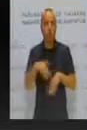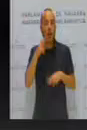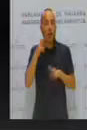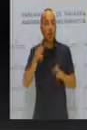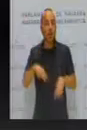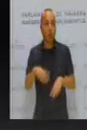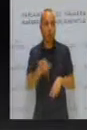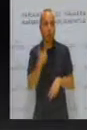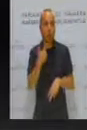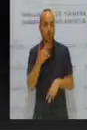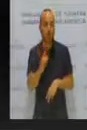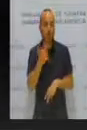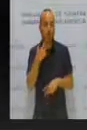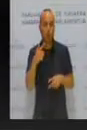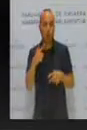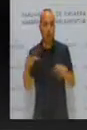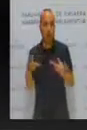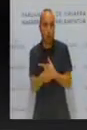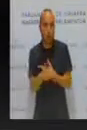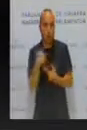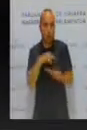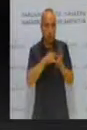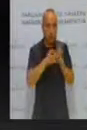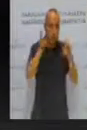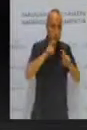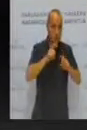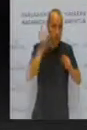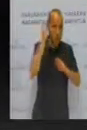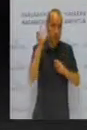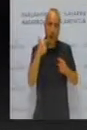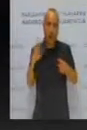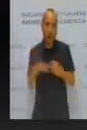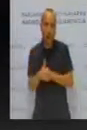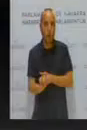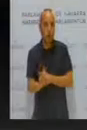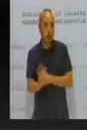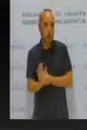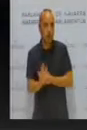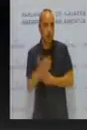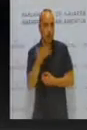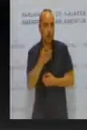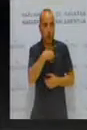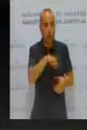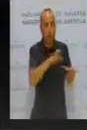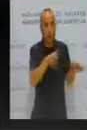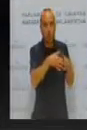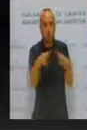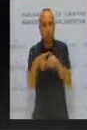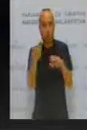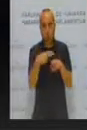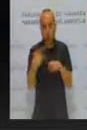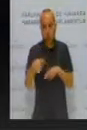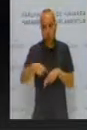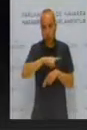en el sistema educativo navarro. Y, por lo tanto, si lo reconocen los propios partidos políticos o grupos parlamentarios que sustentan